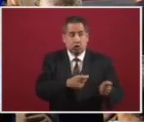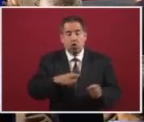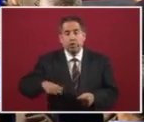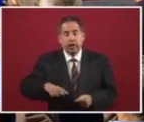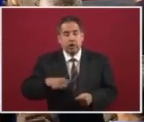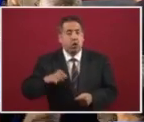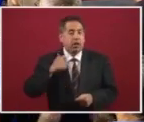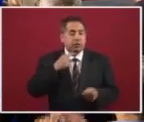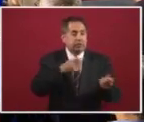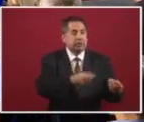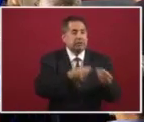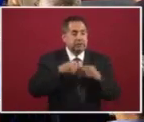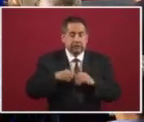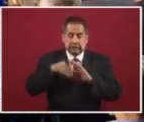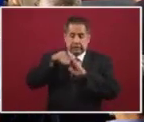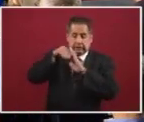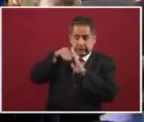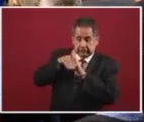Miren cómo iba cayendo.